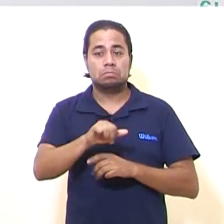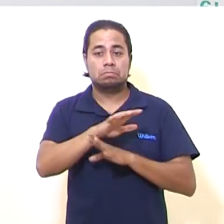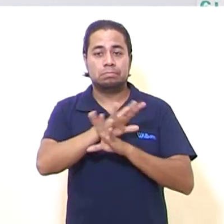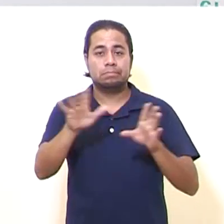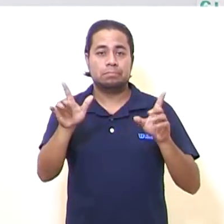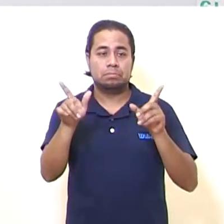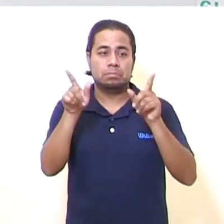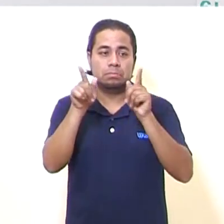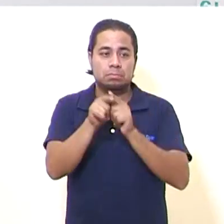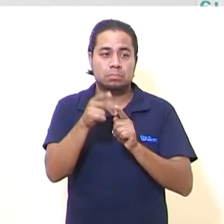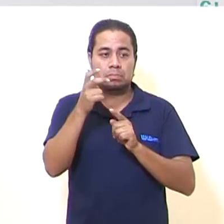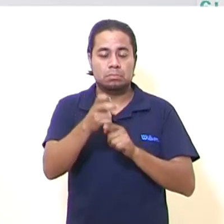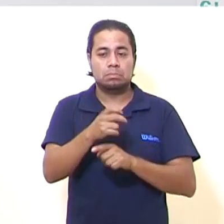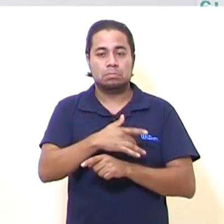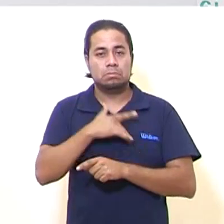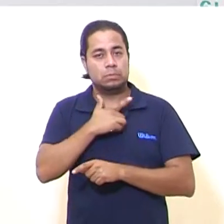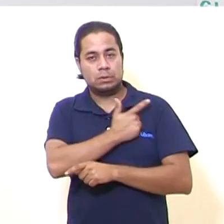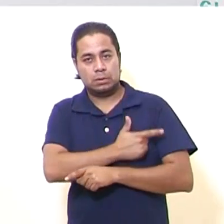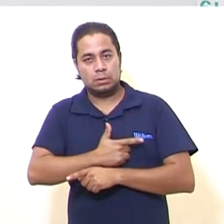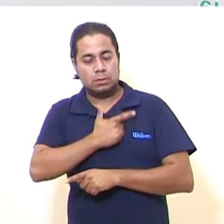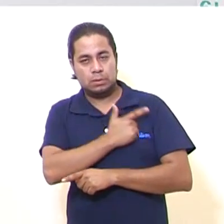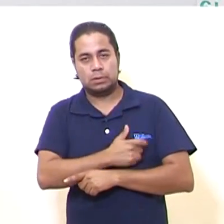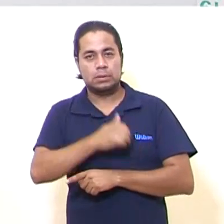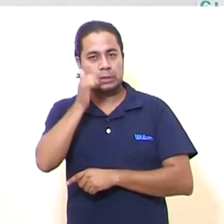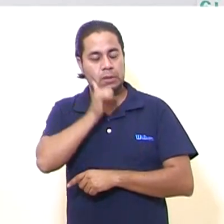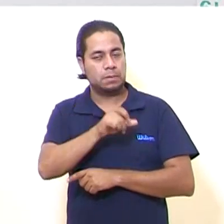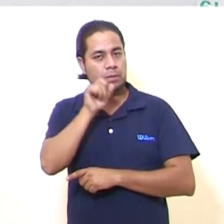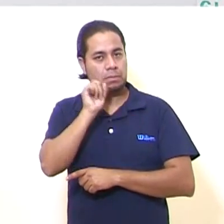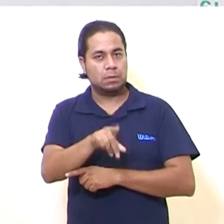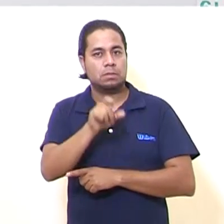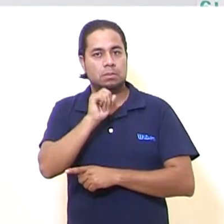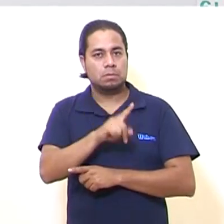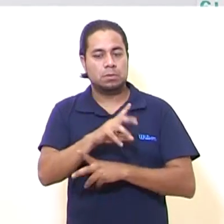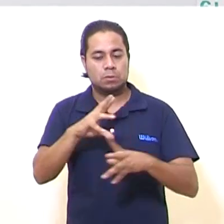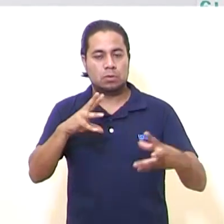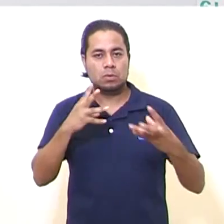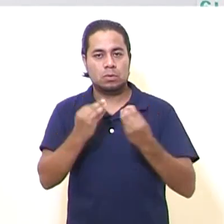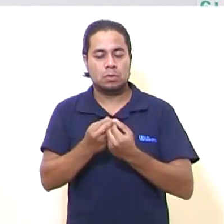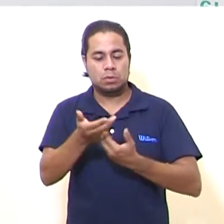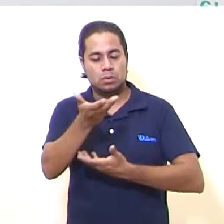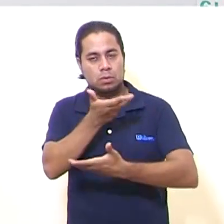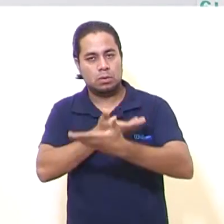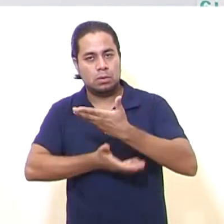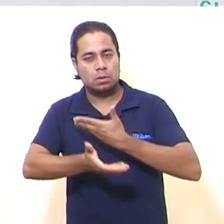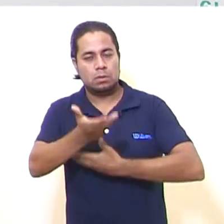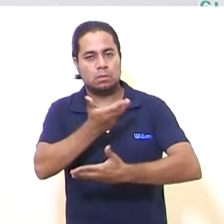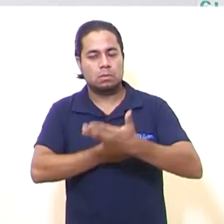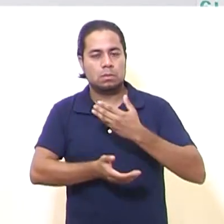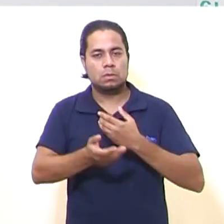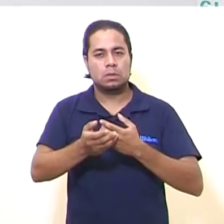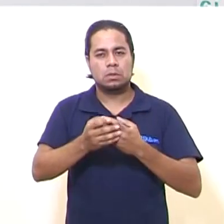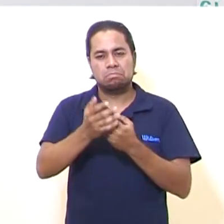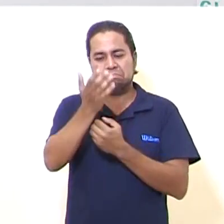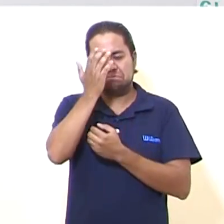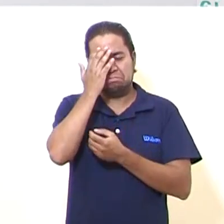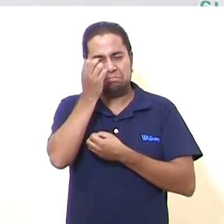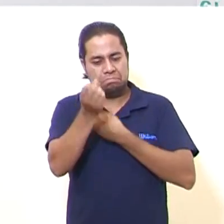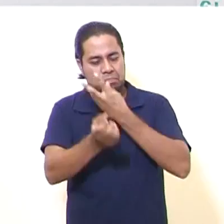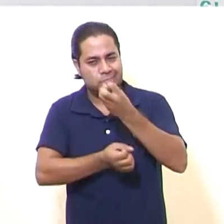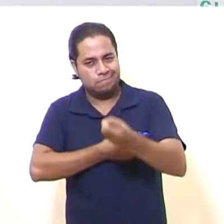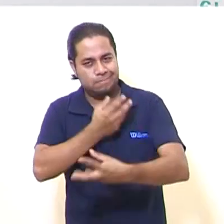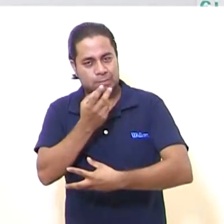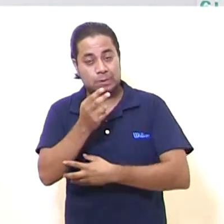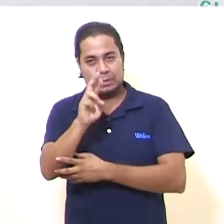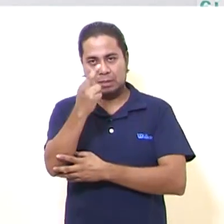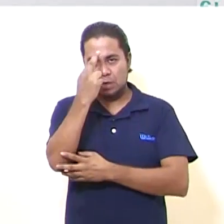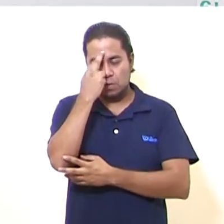sido todo. Es un gusto, como siempre, estar con ustedes compartiendo todos los conocimientos. Acuérdate